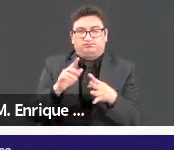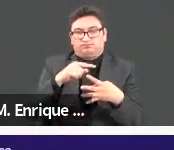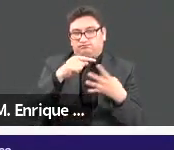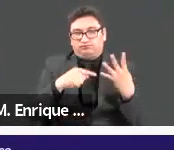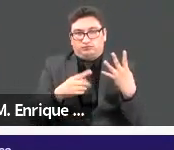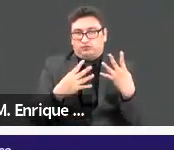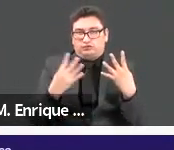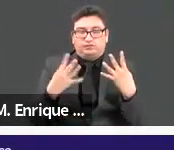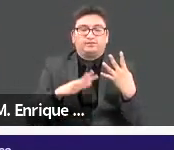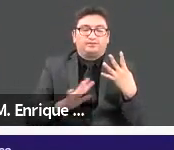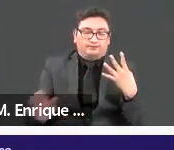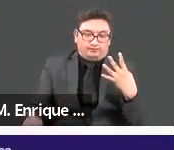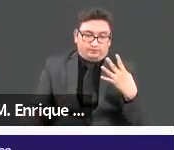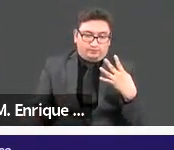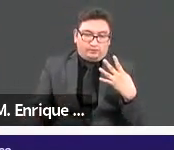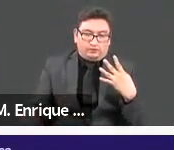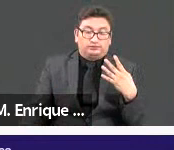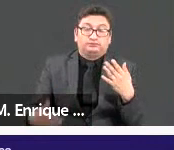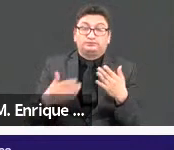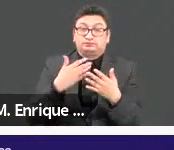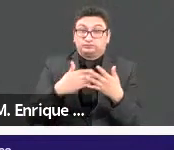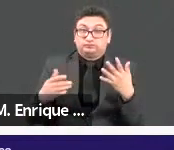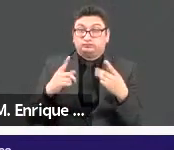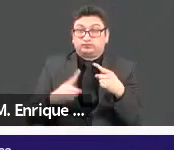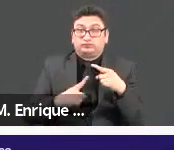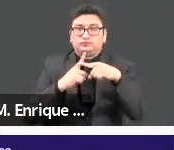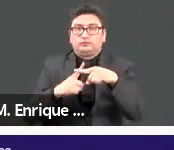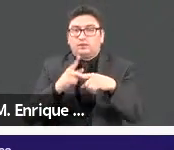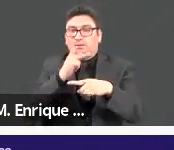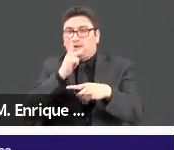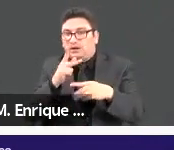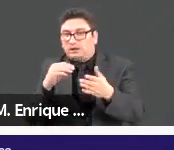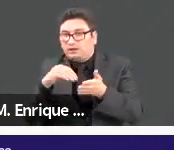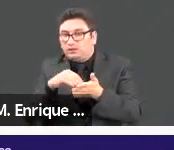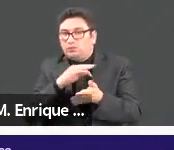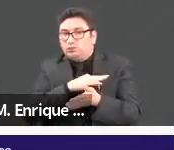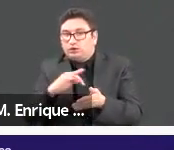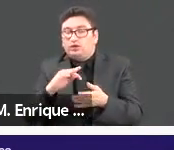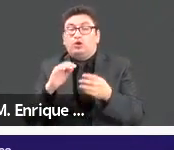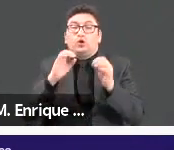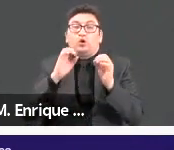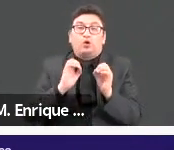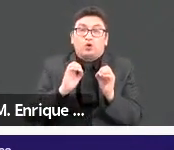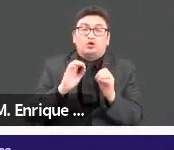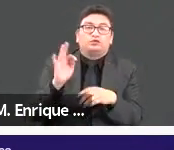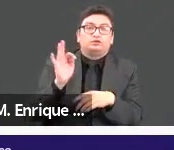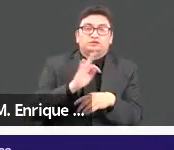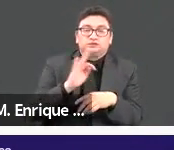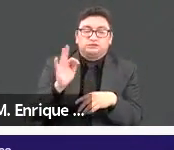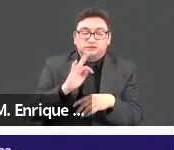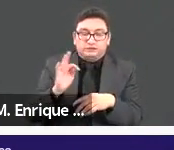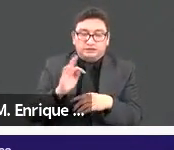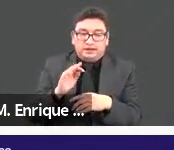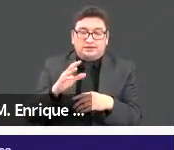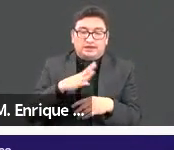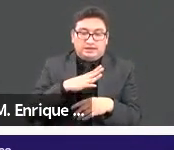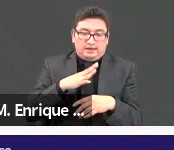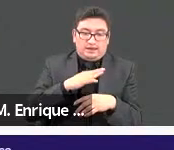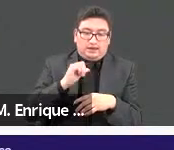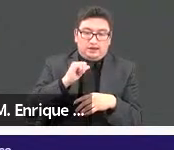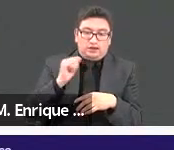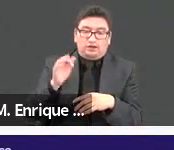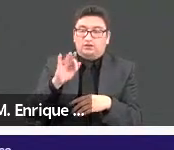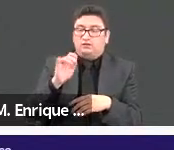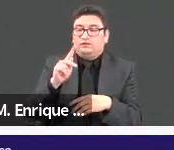Ahora, podemos agregar más palabras o también podemos utilizar los filtros que aparecen en la